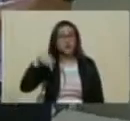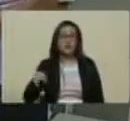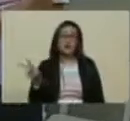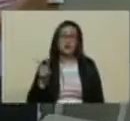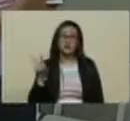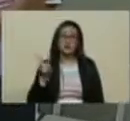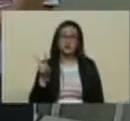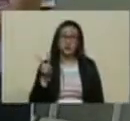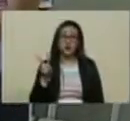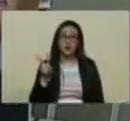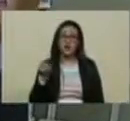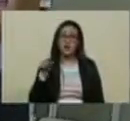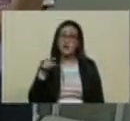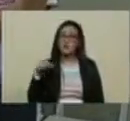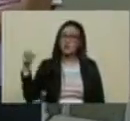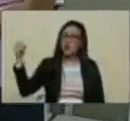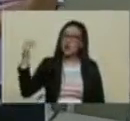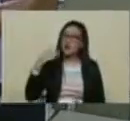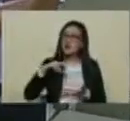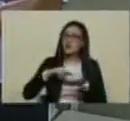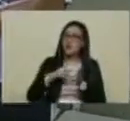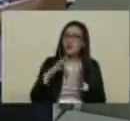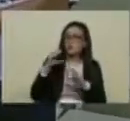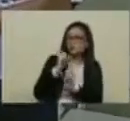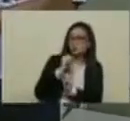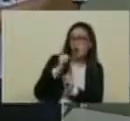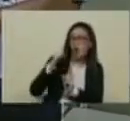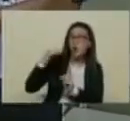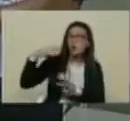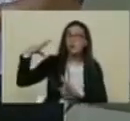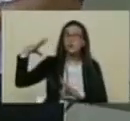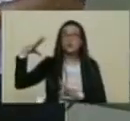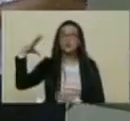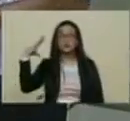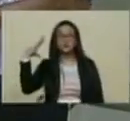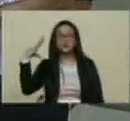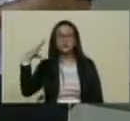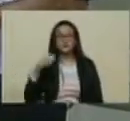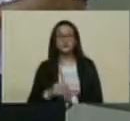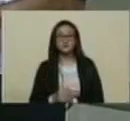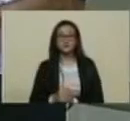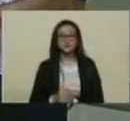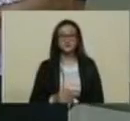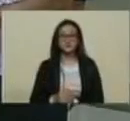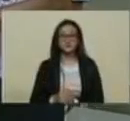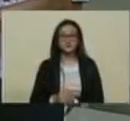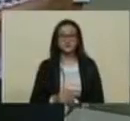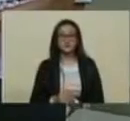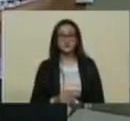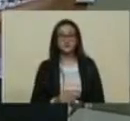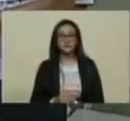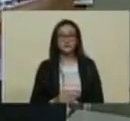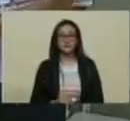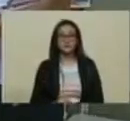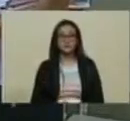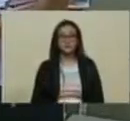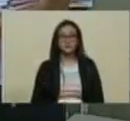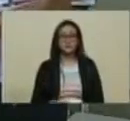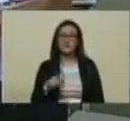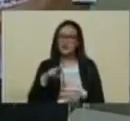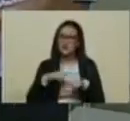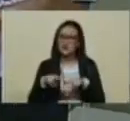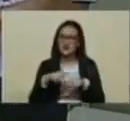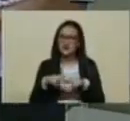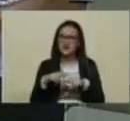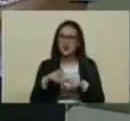patria. Son la luz que alumbra, los luceros que alumbran el sendero de la patria, pues, porque son